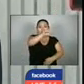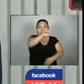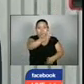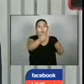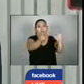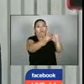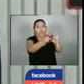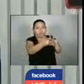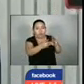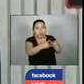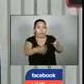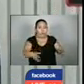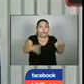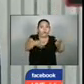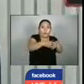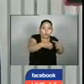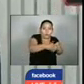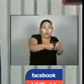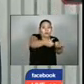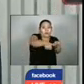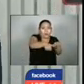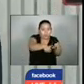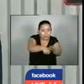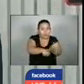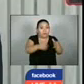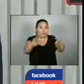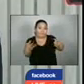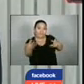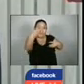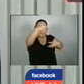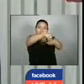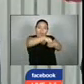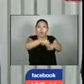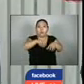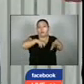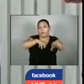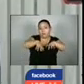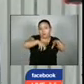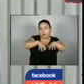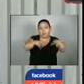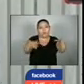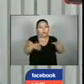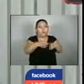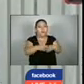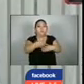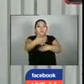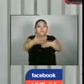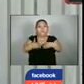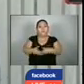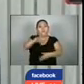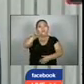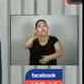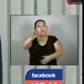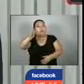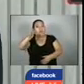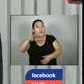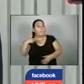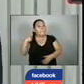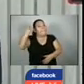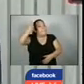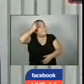decir, con las juntas electorales municipales, juntas electorales departamentales y las juntas receptoras de voto. Nosotros creemos